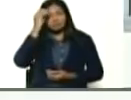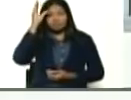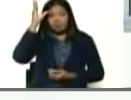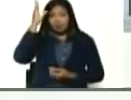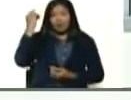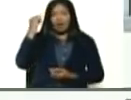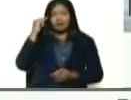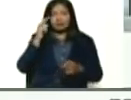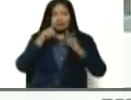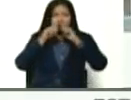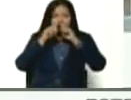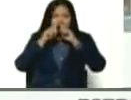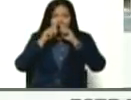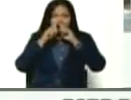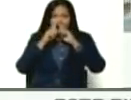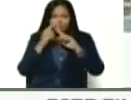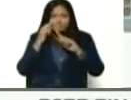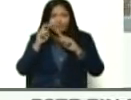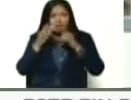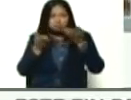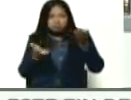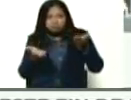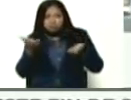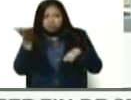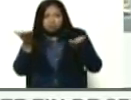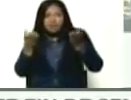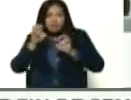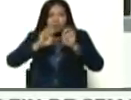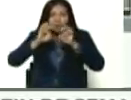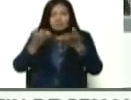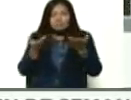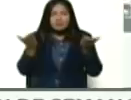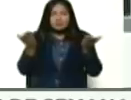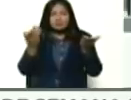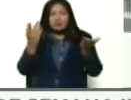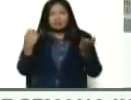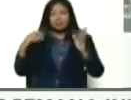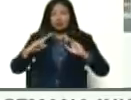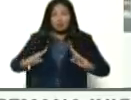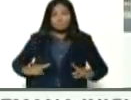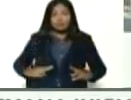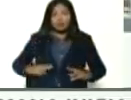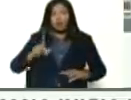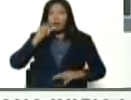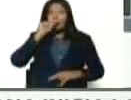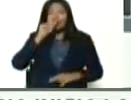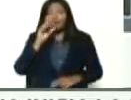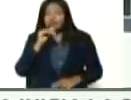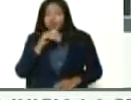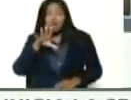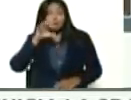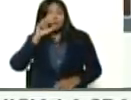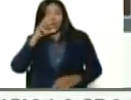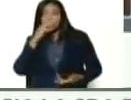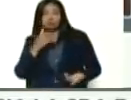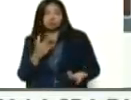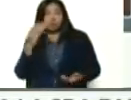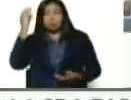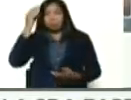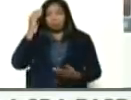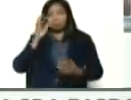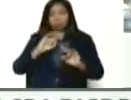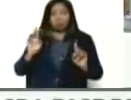de discernimiento solo lo tiene el ser humano no lo tiene un pajarito ni un perro ni un